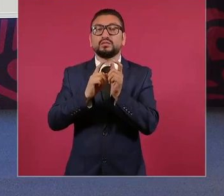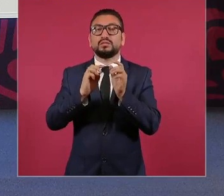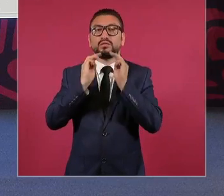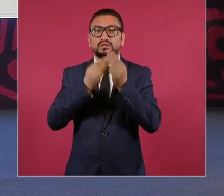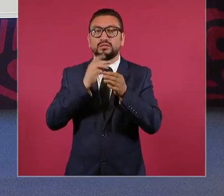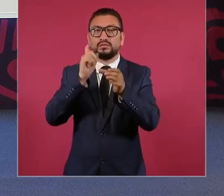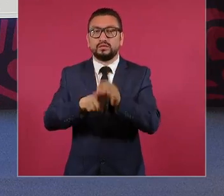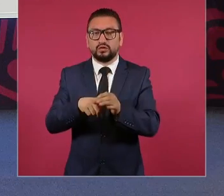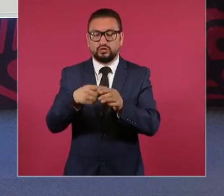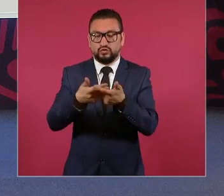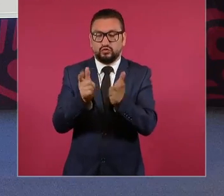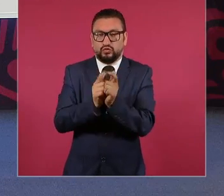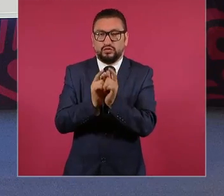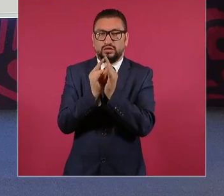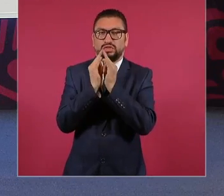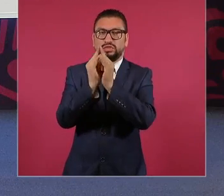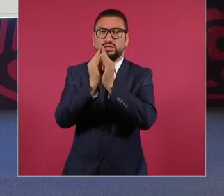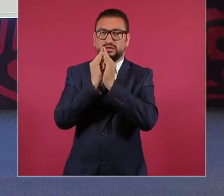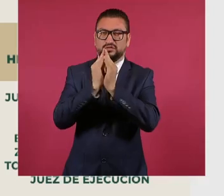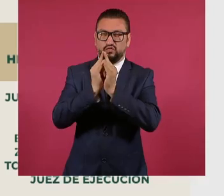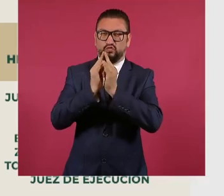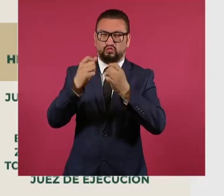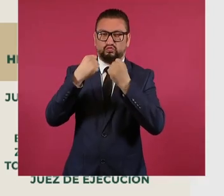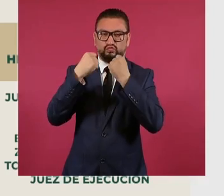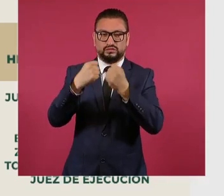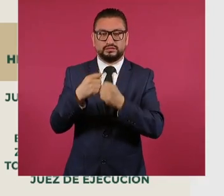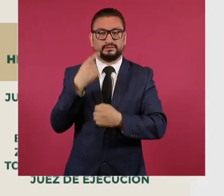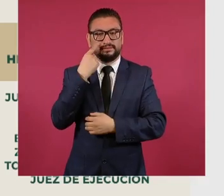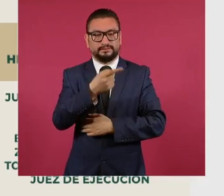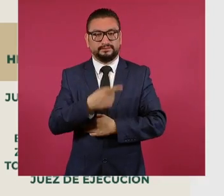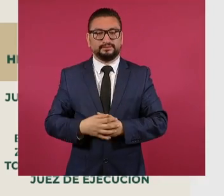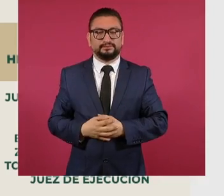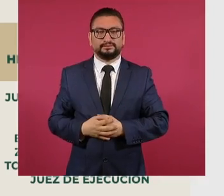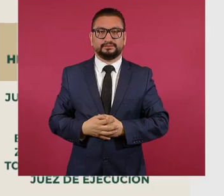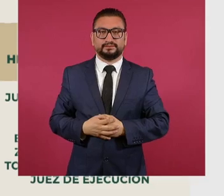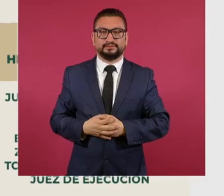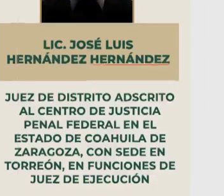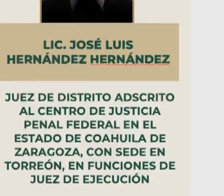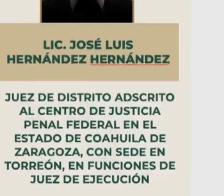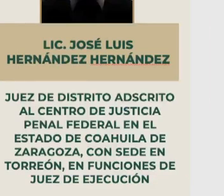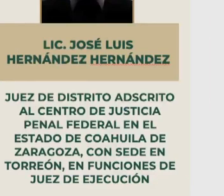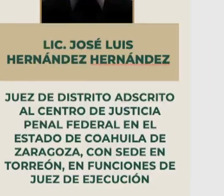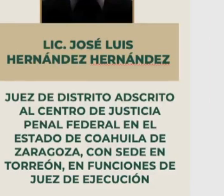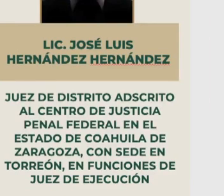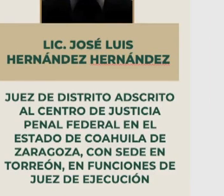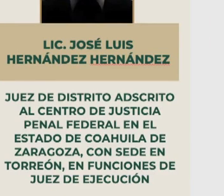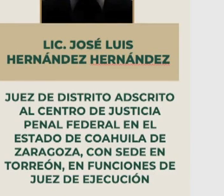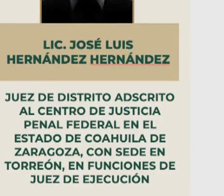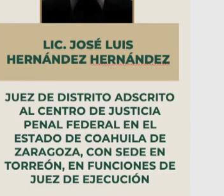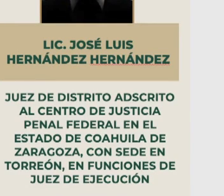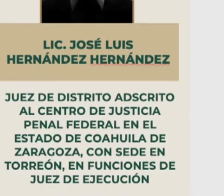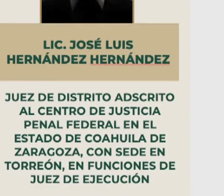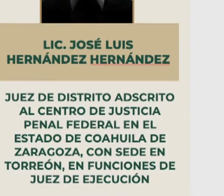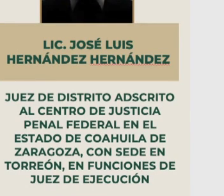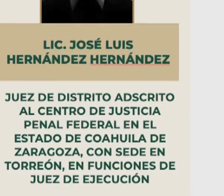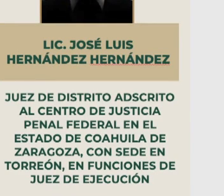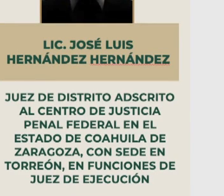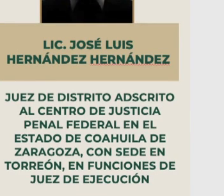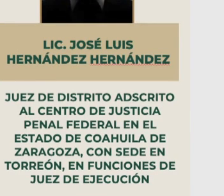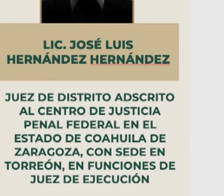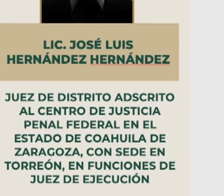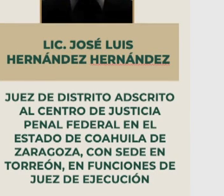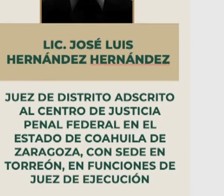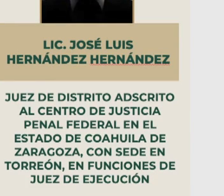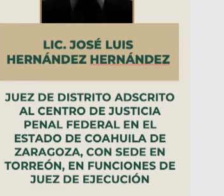Fuerza Antiunión Tepito, es el hermano del Tortas, así lo conocen, y los delitos